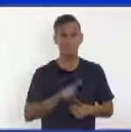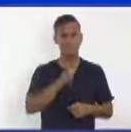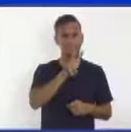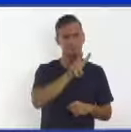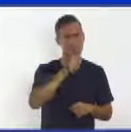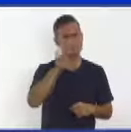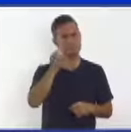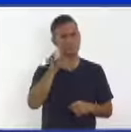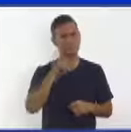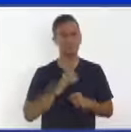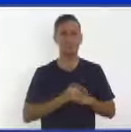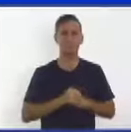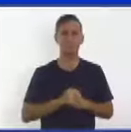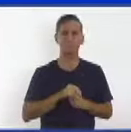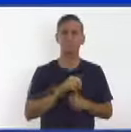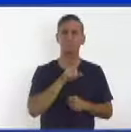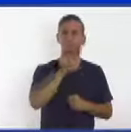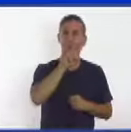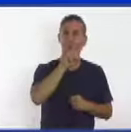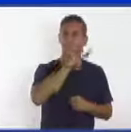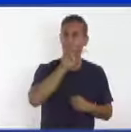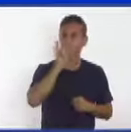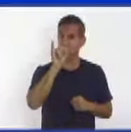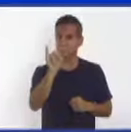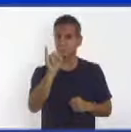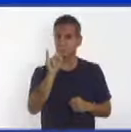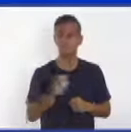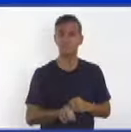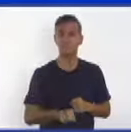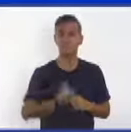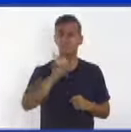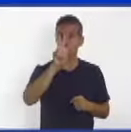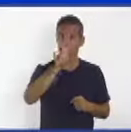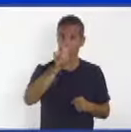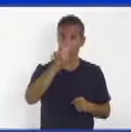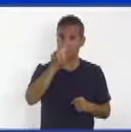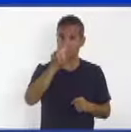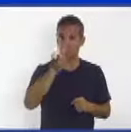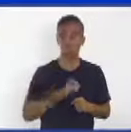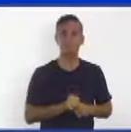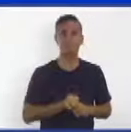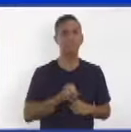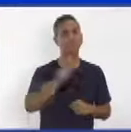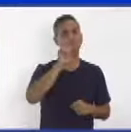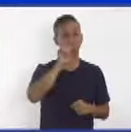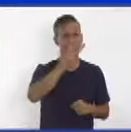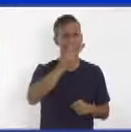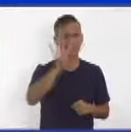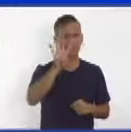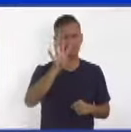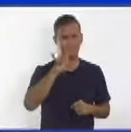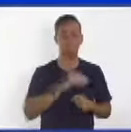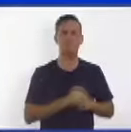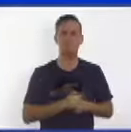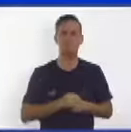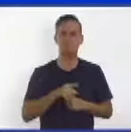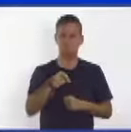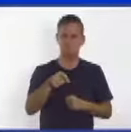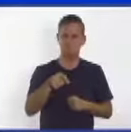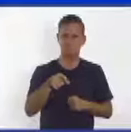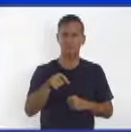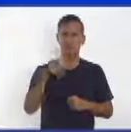17 21 26 32 y 34